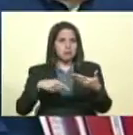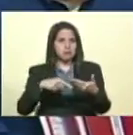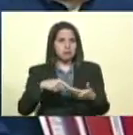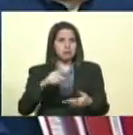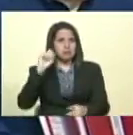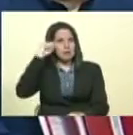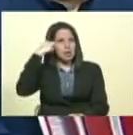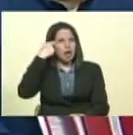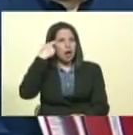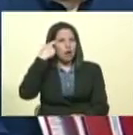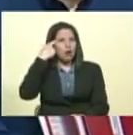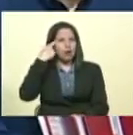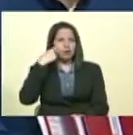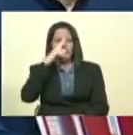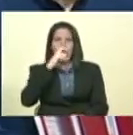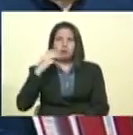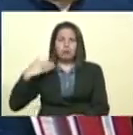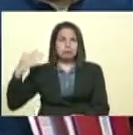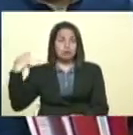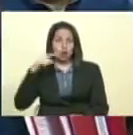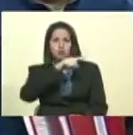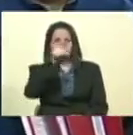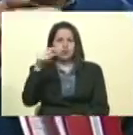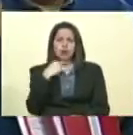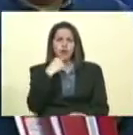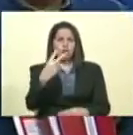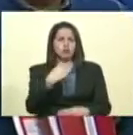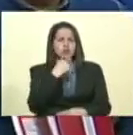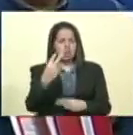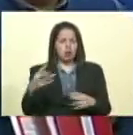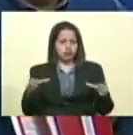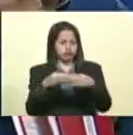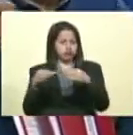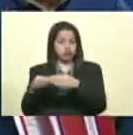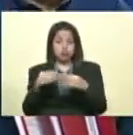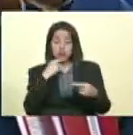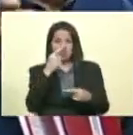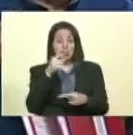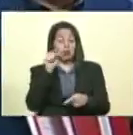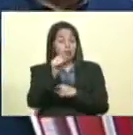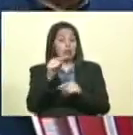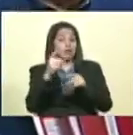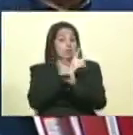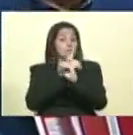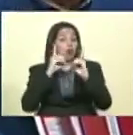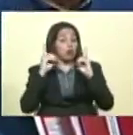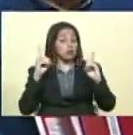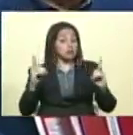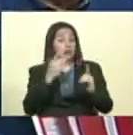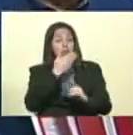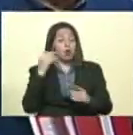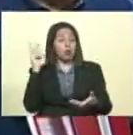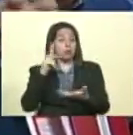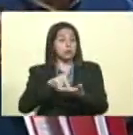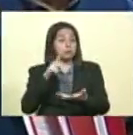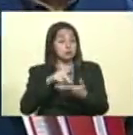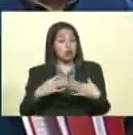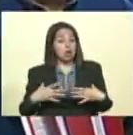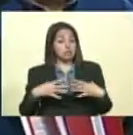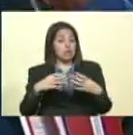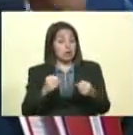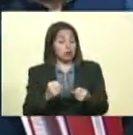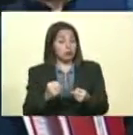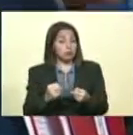pasado en una reunión en PDVSA con los voceros, trabajadores voceros de PDVSA, dijo, hay que democratizar la participación de los